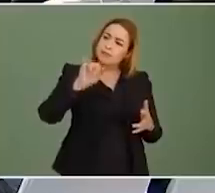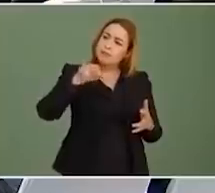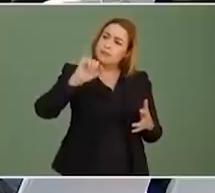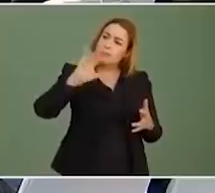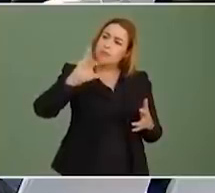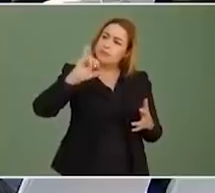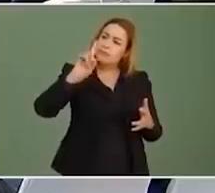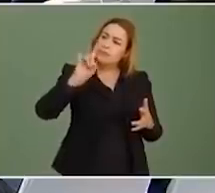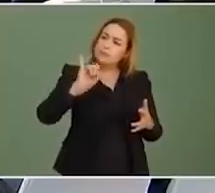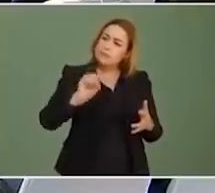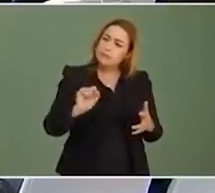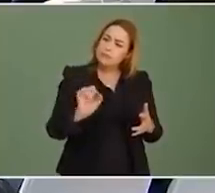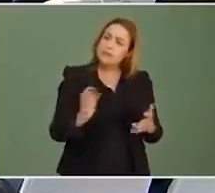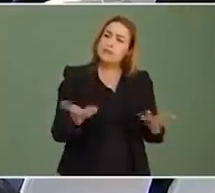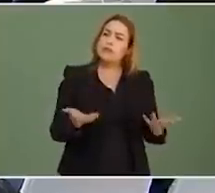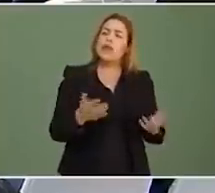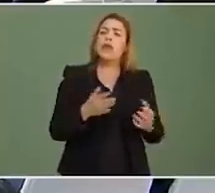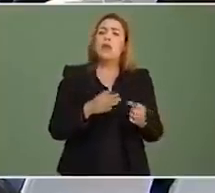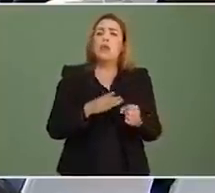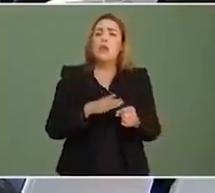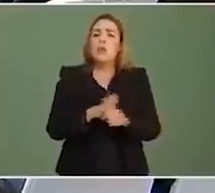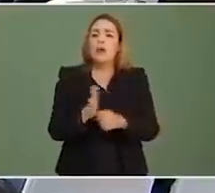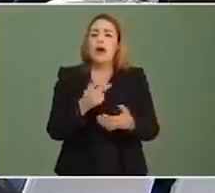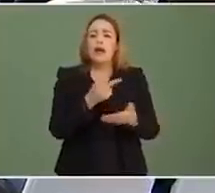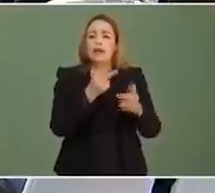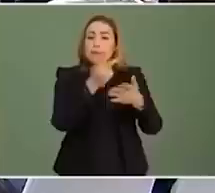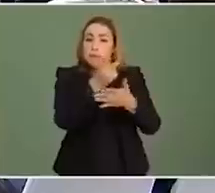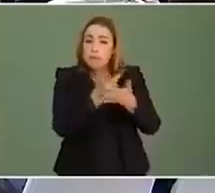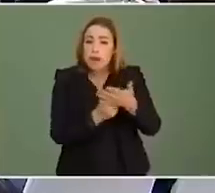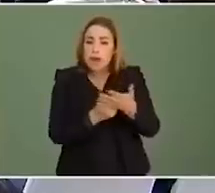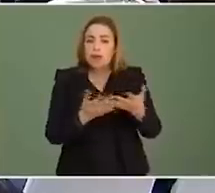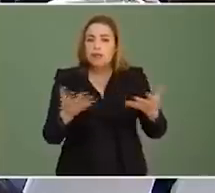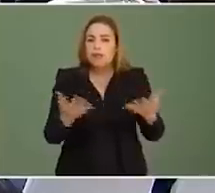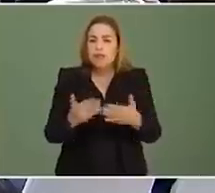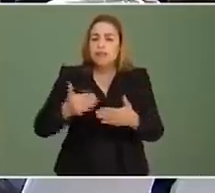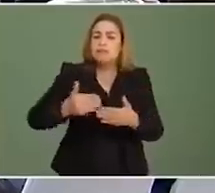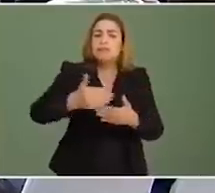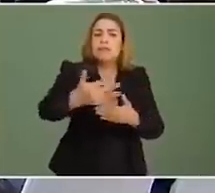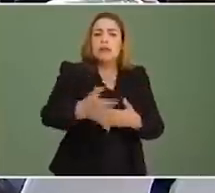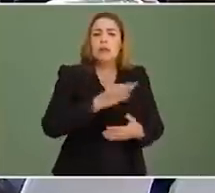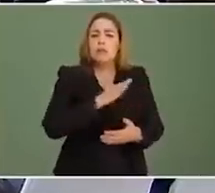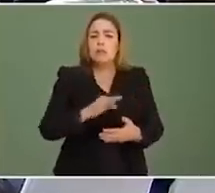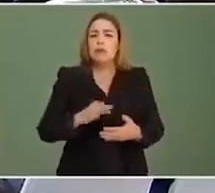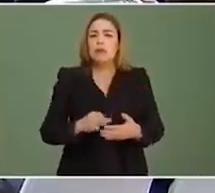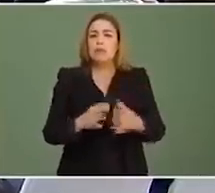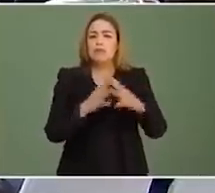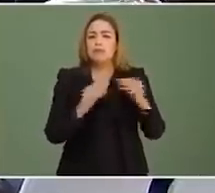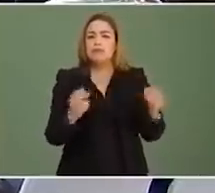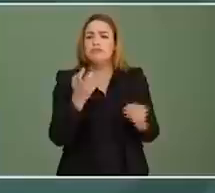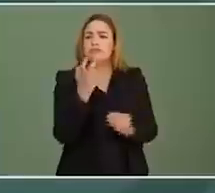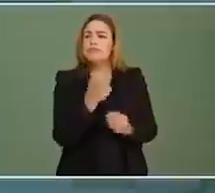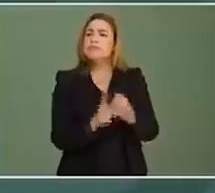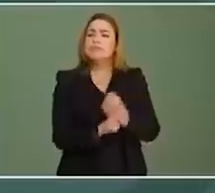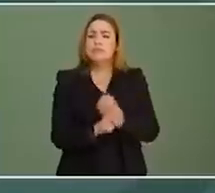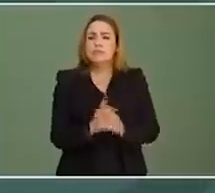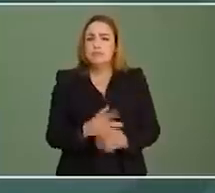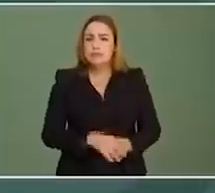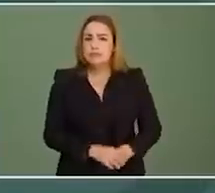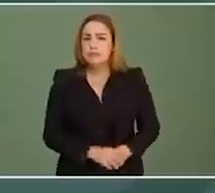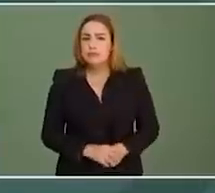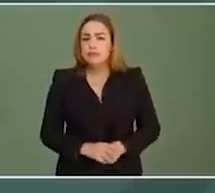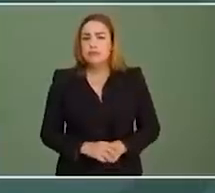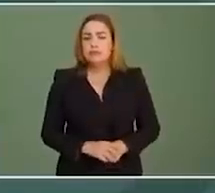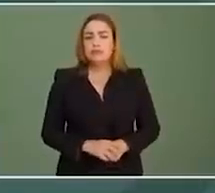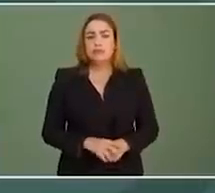en materia de combate a éste a este flagelo gracias bueno yo pienso que este resort nos van a